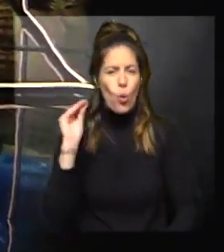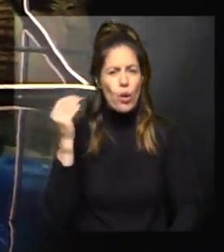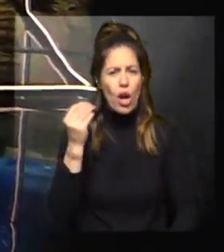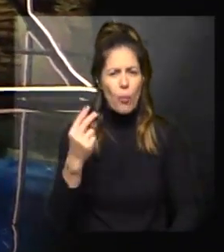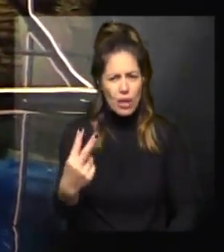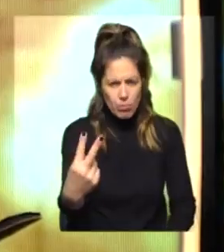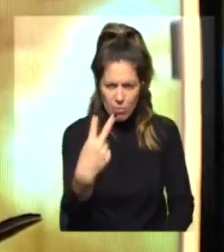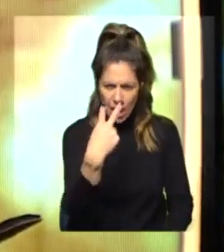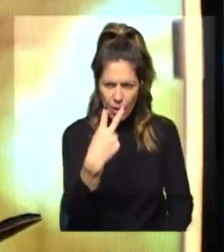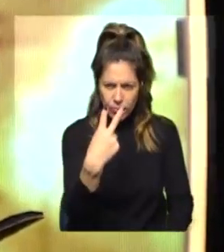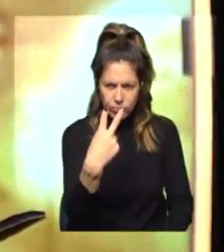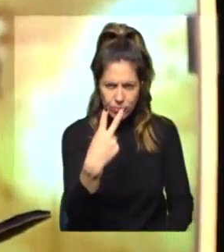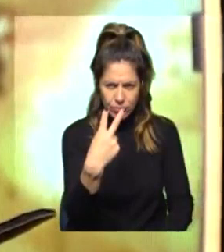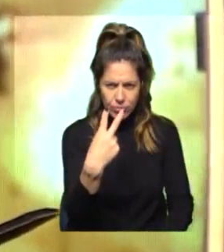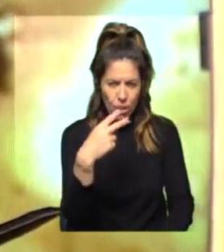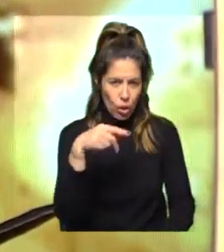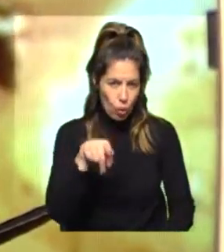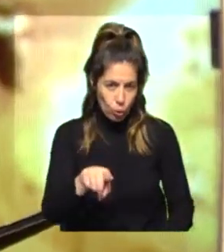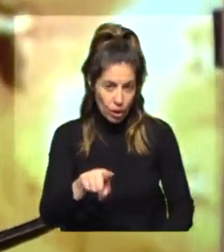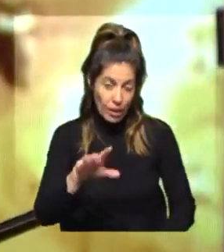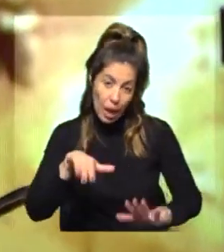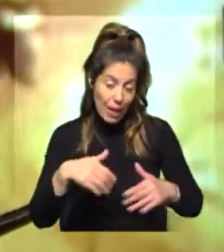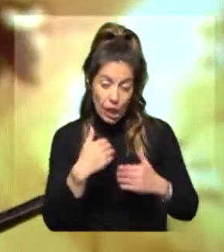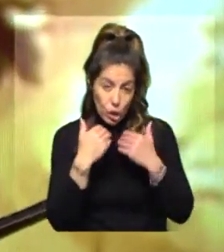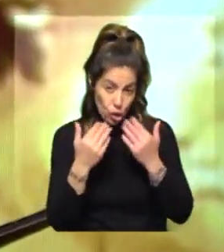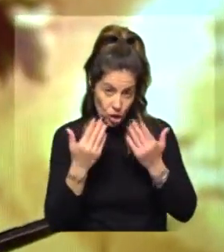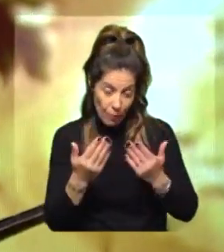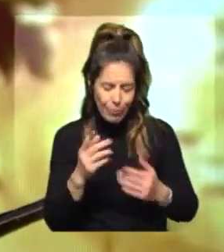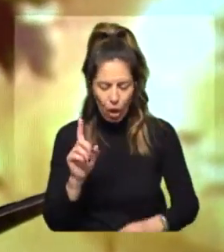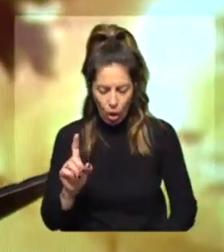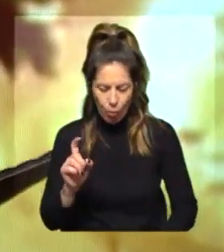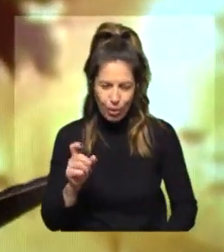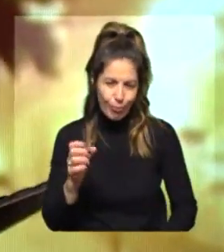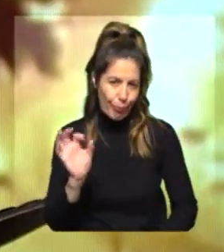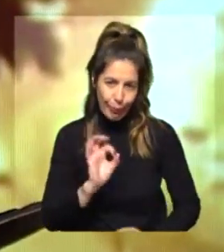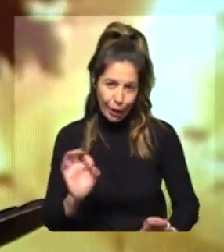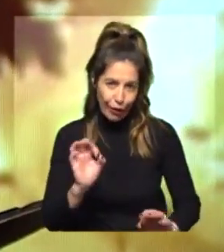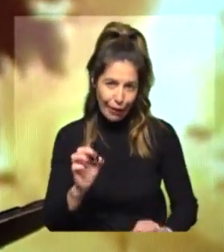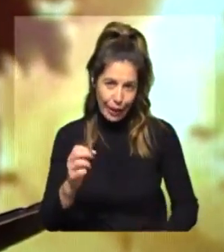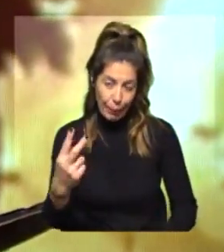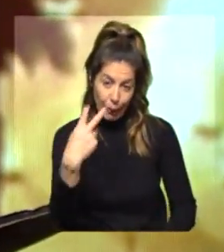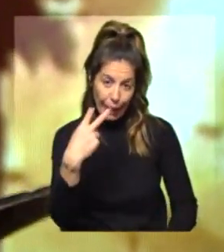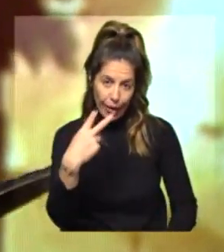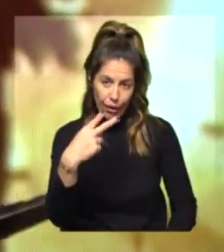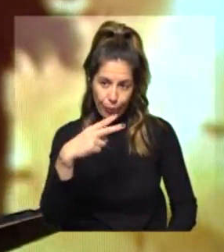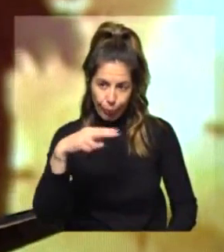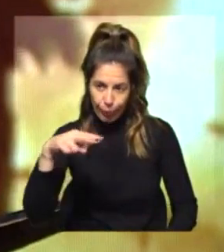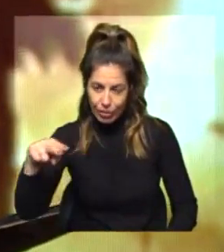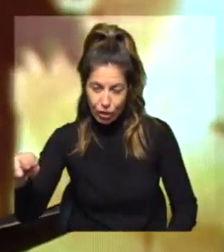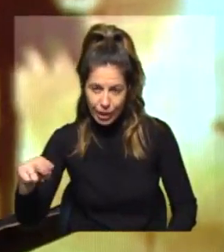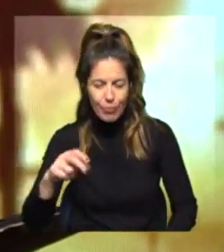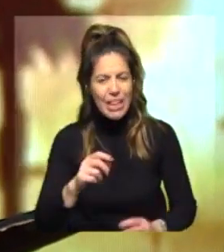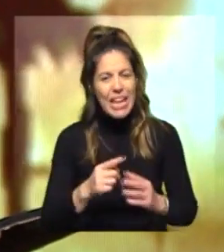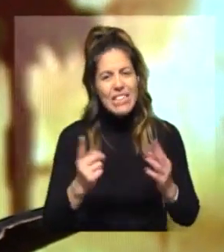mirada ustedes Quizá no lo sepan Aunque es bastante obvio pero nadie me sostiene la mirada la excepción